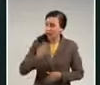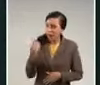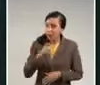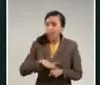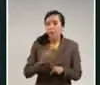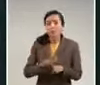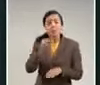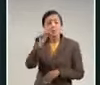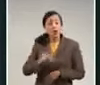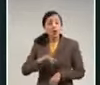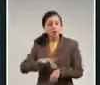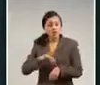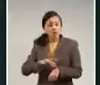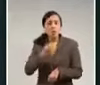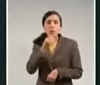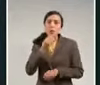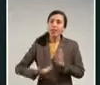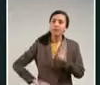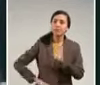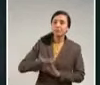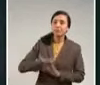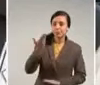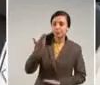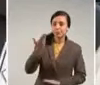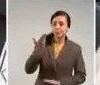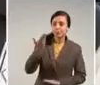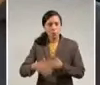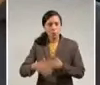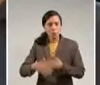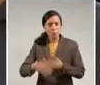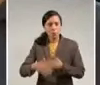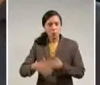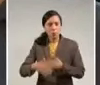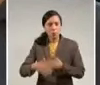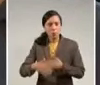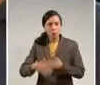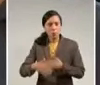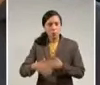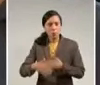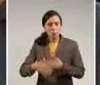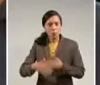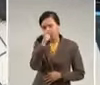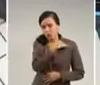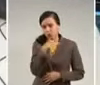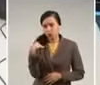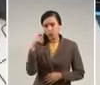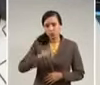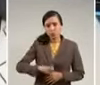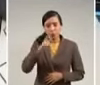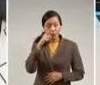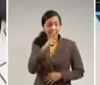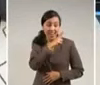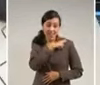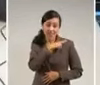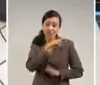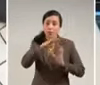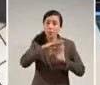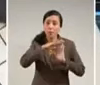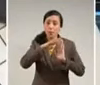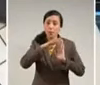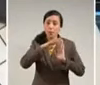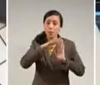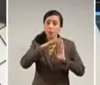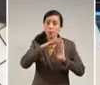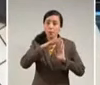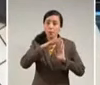favorablemente y no tengan algunas complicaciones. Muchísimas gracias al doctor Alfredo Leal, jefe del programa de infecciones respiratorias de la provincia de